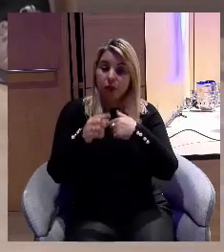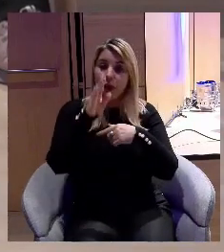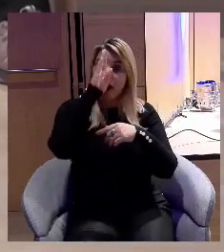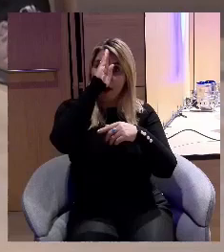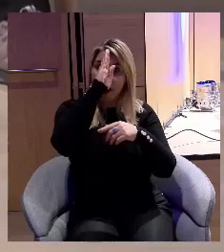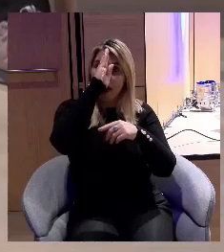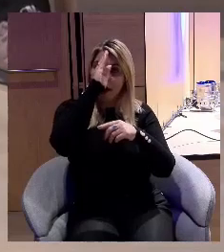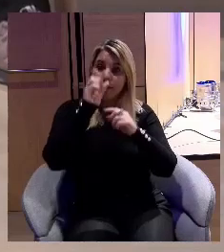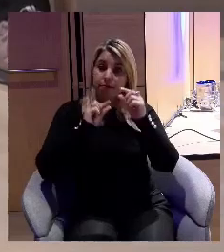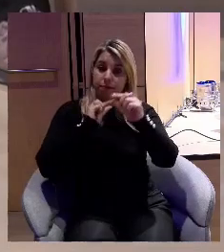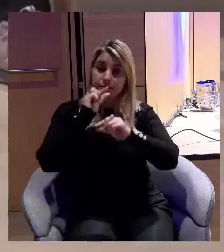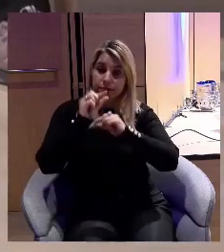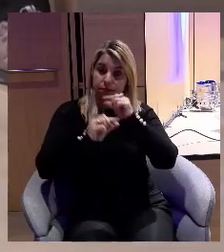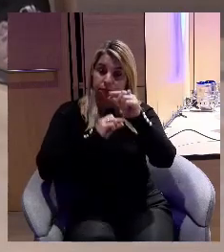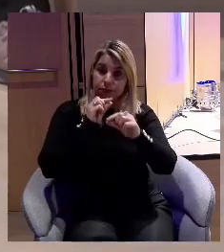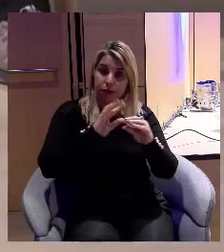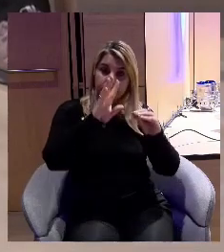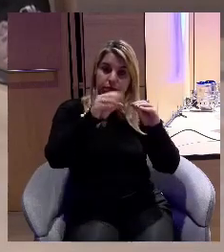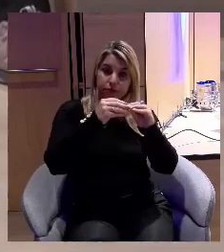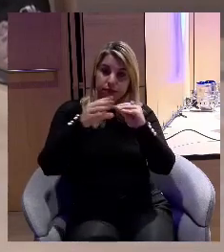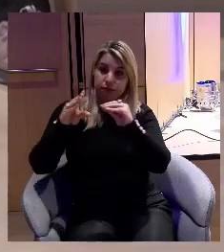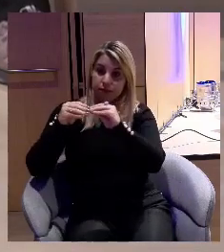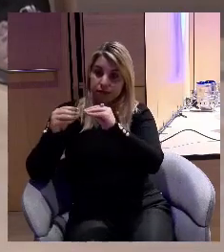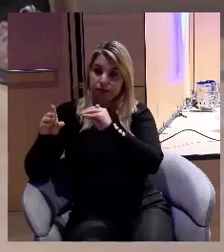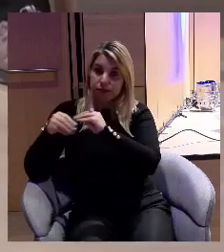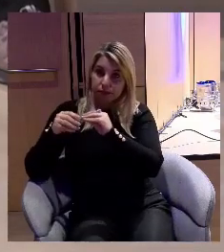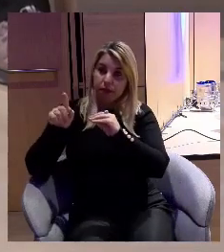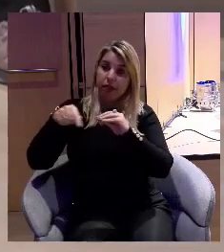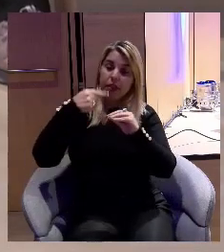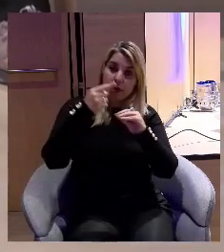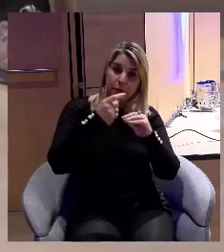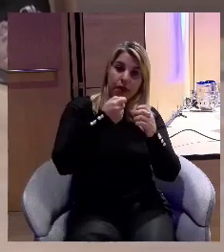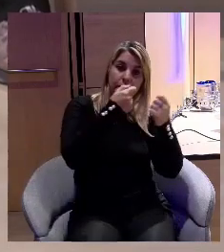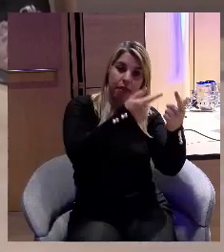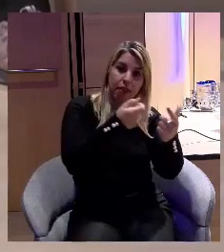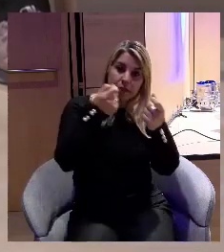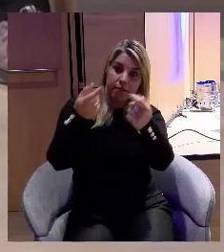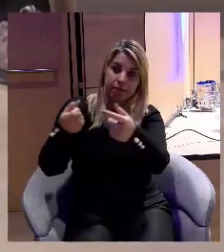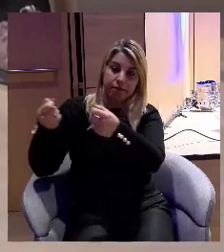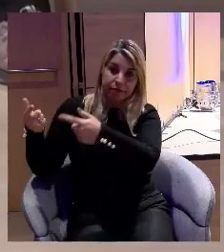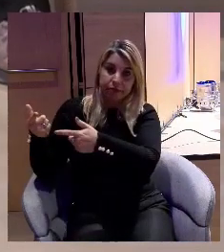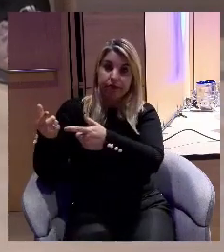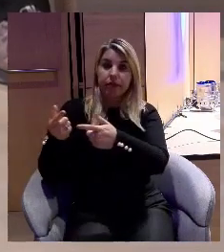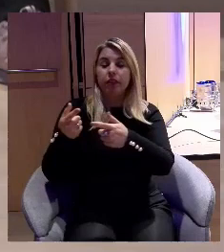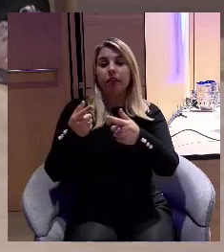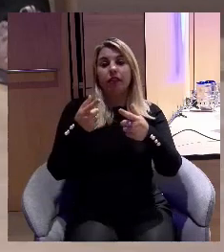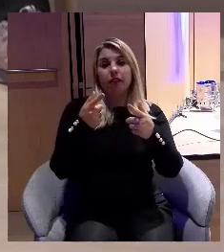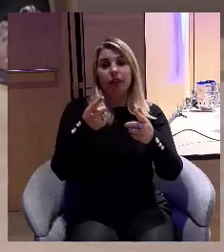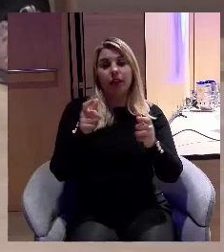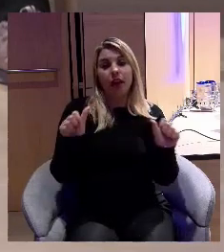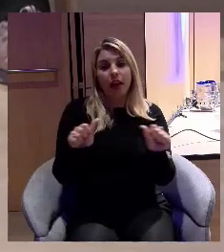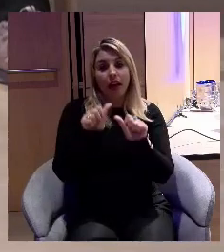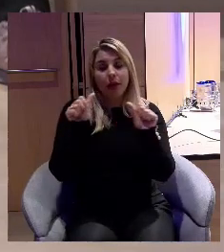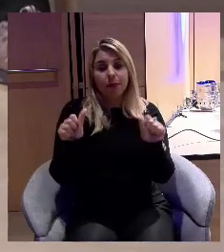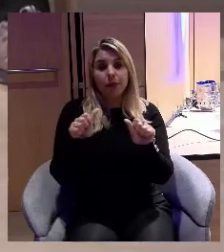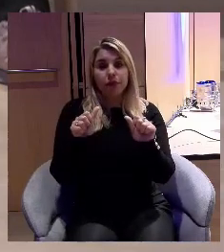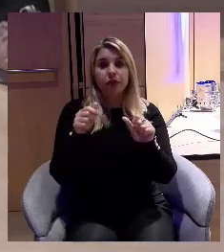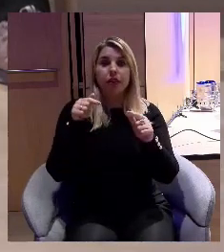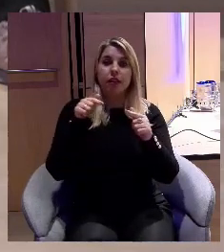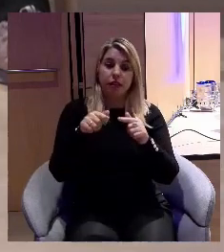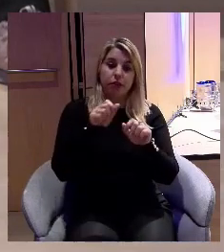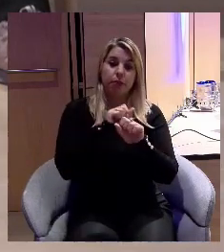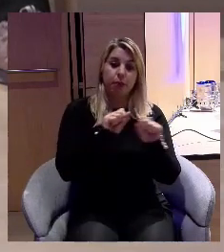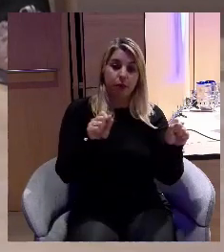aprendiendo lo vayamos pasando. Porque si no nos va a pasar de nuevo lo mismo. Entonces, lo que sea que hagamos, que sea